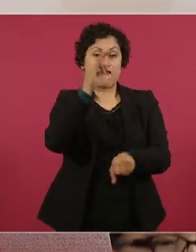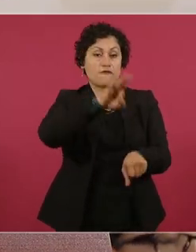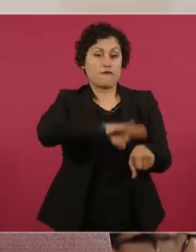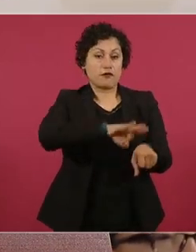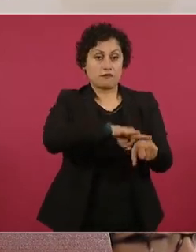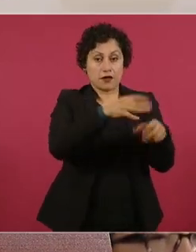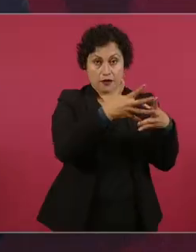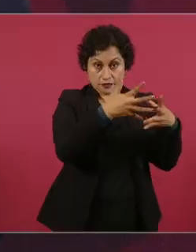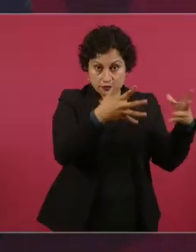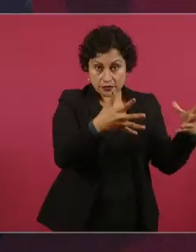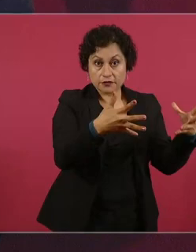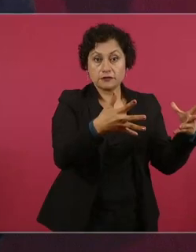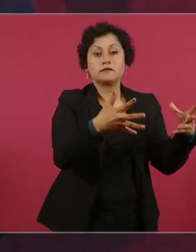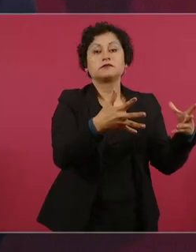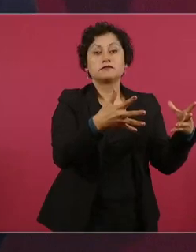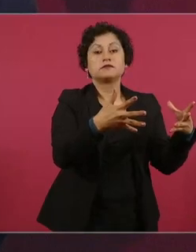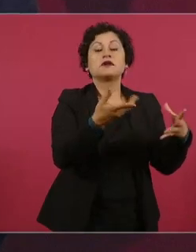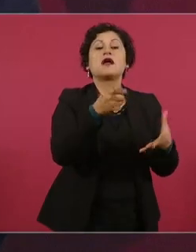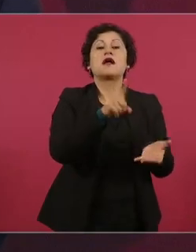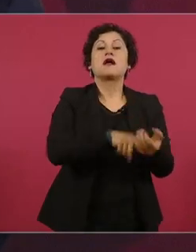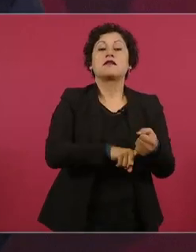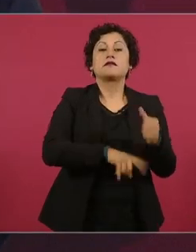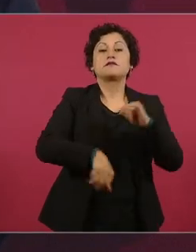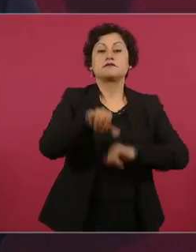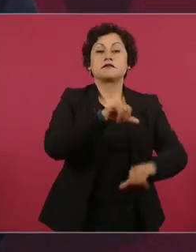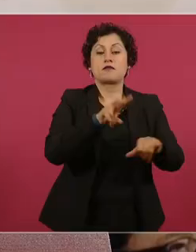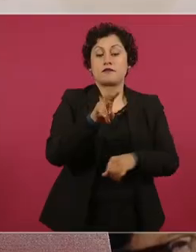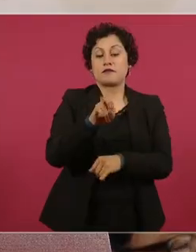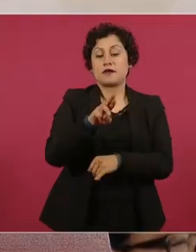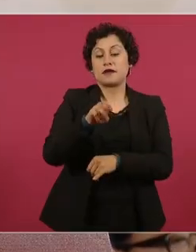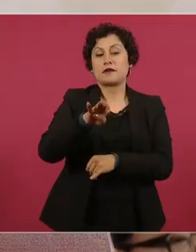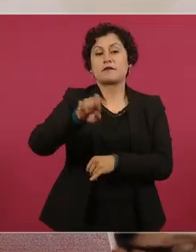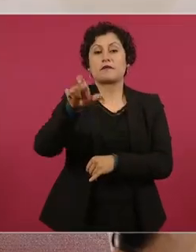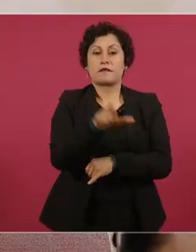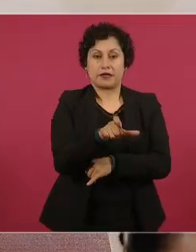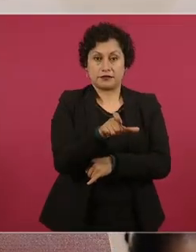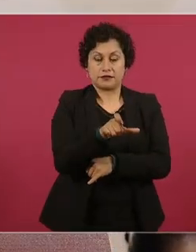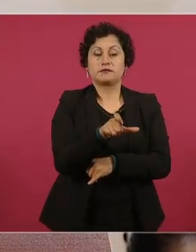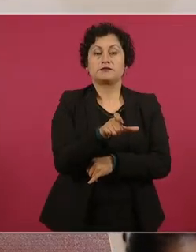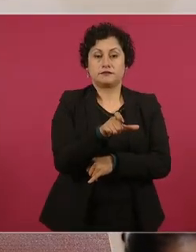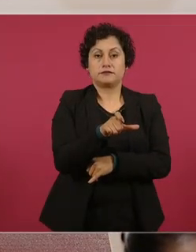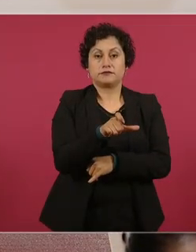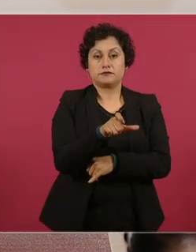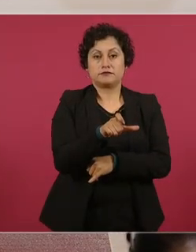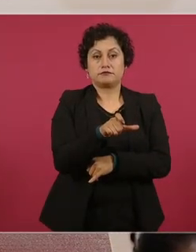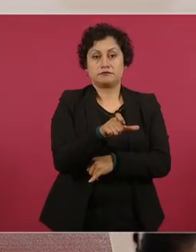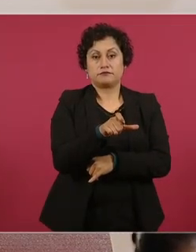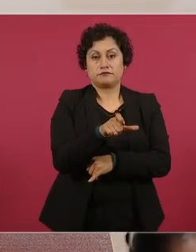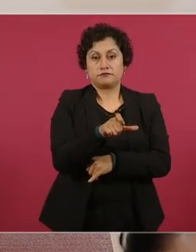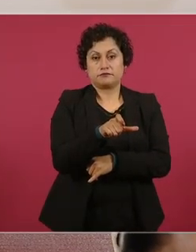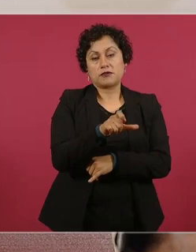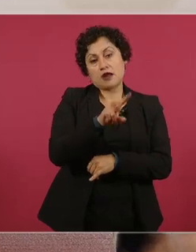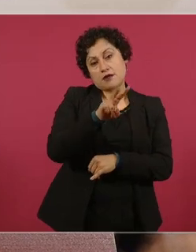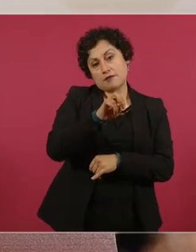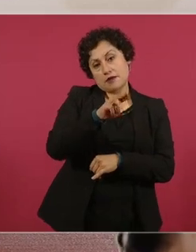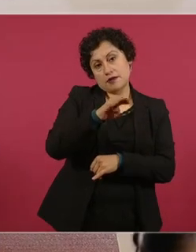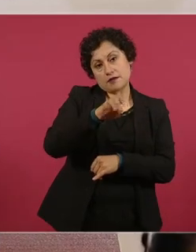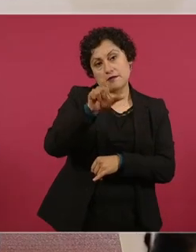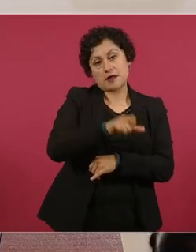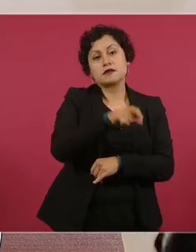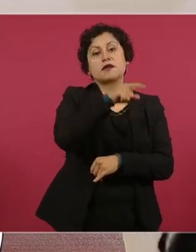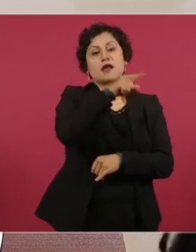VIRMEX, que es la encargada de distribuir los medicamentos, la